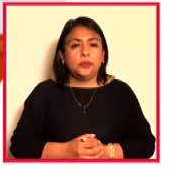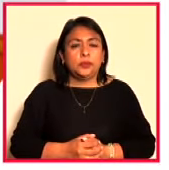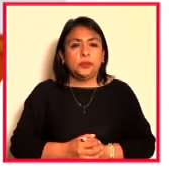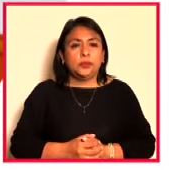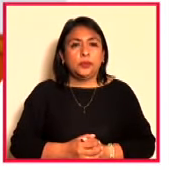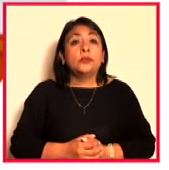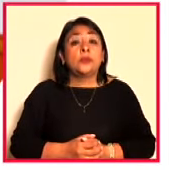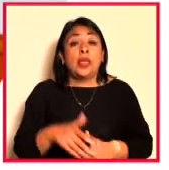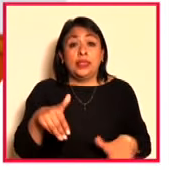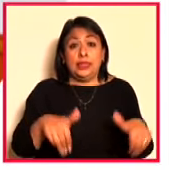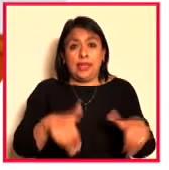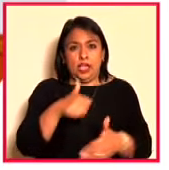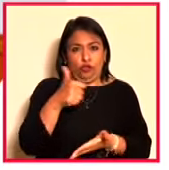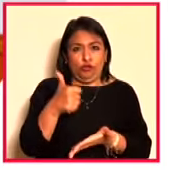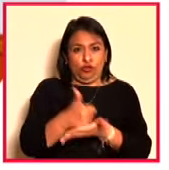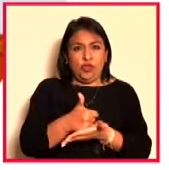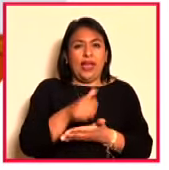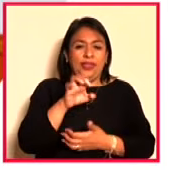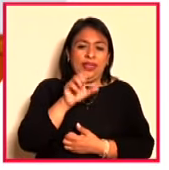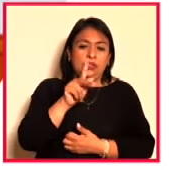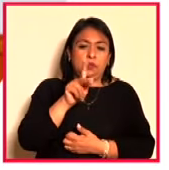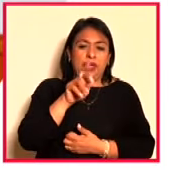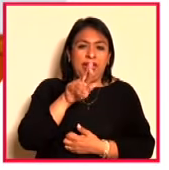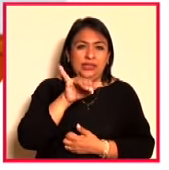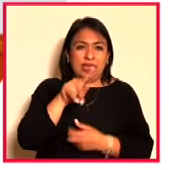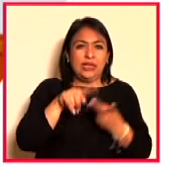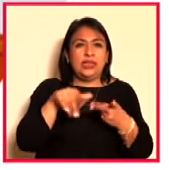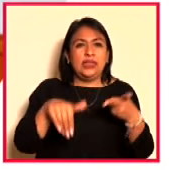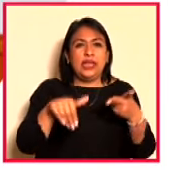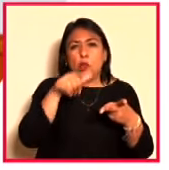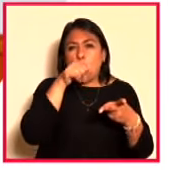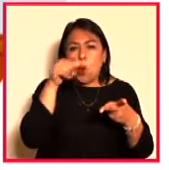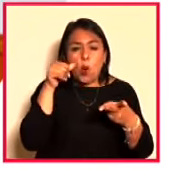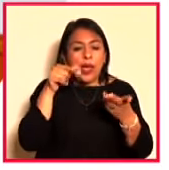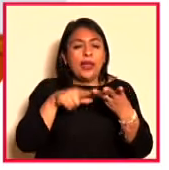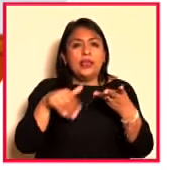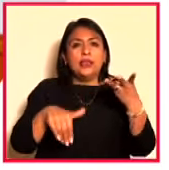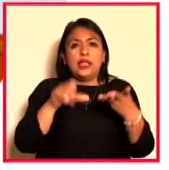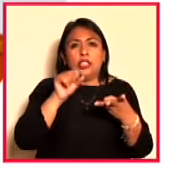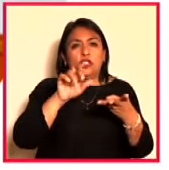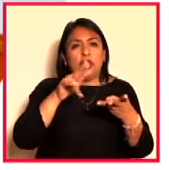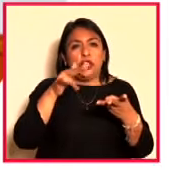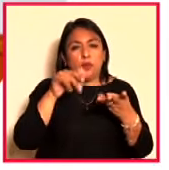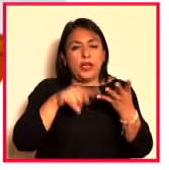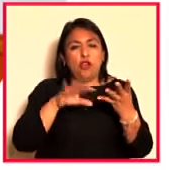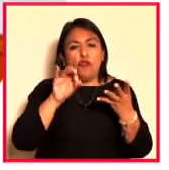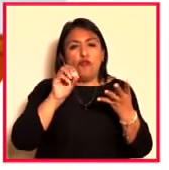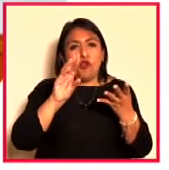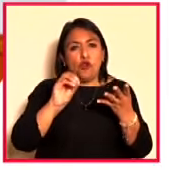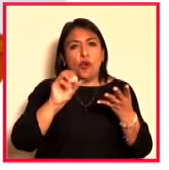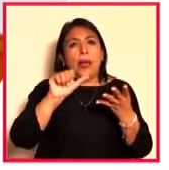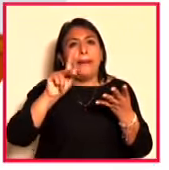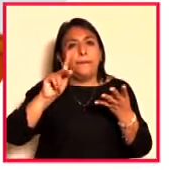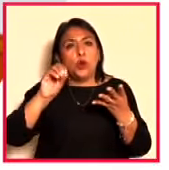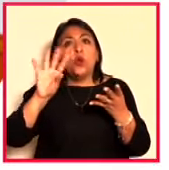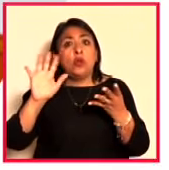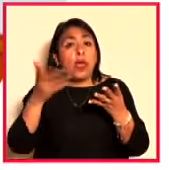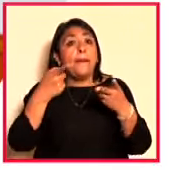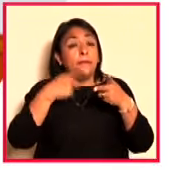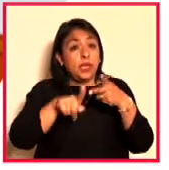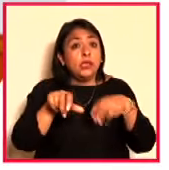El Teatro de la Ciudad Esperanza Iris, el Teatro Benito Juárez, el Teatro Sergio Magaña y el Foro A Poco No reanudaron sus actividades